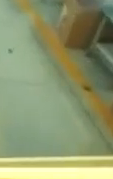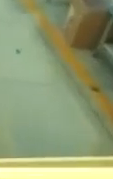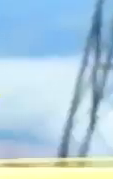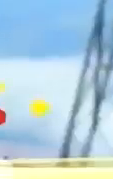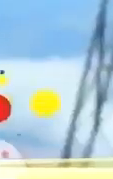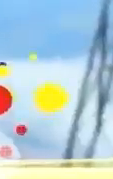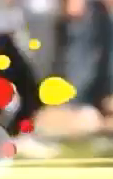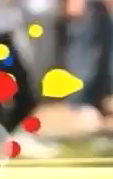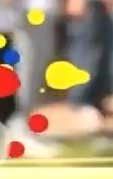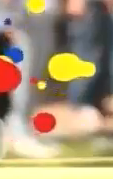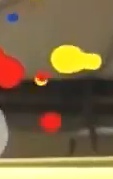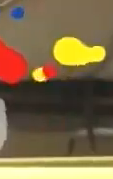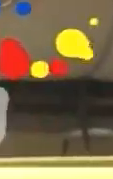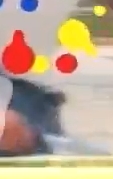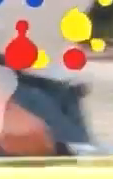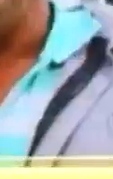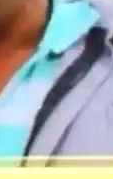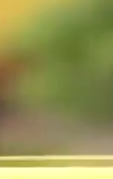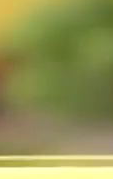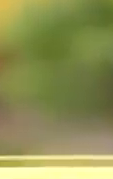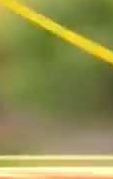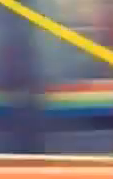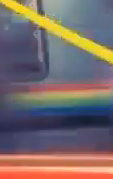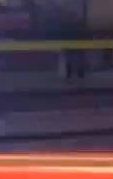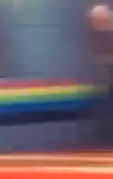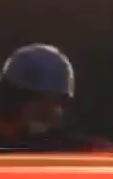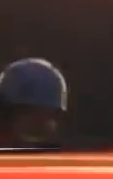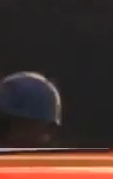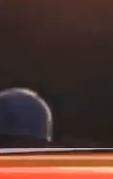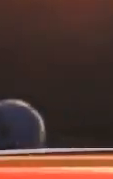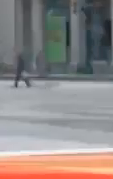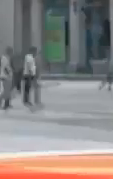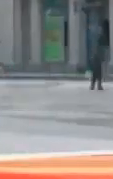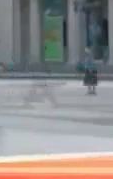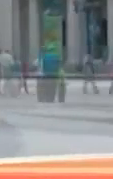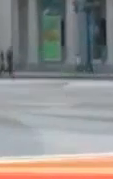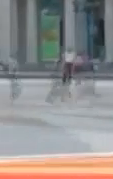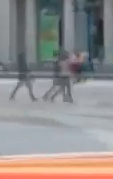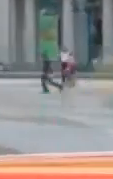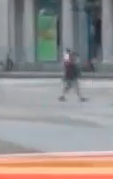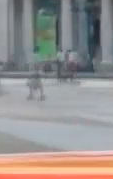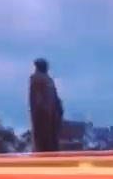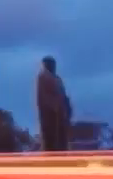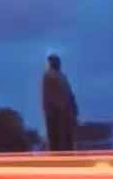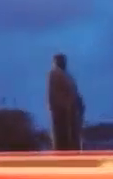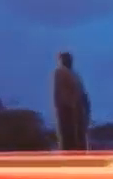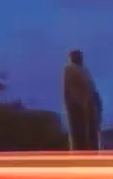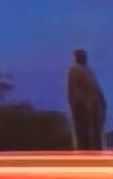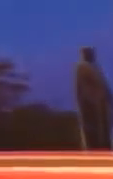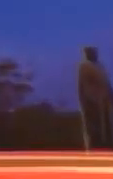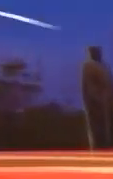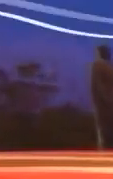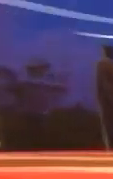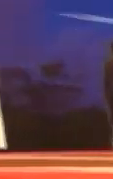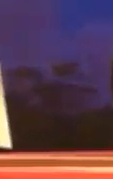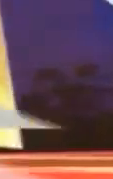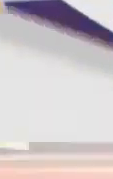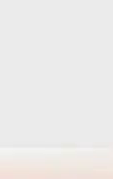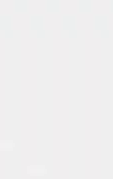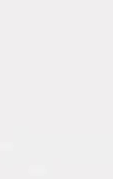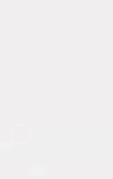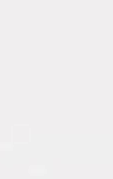Bienvenidos y bienvenidas. A continuación, una transmisión conjunta de radio y televisión por su derecho a